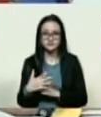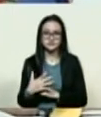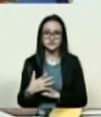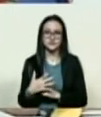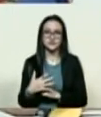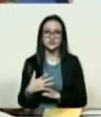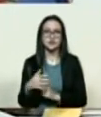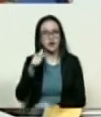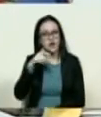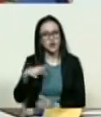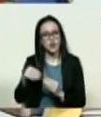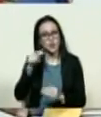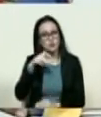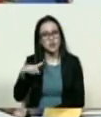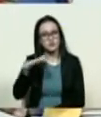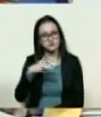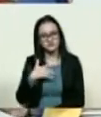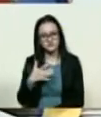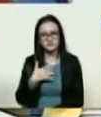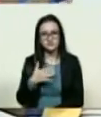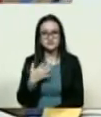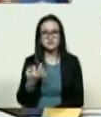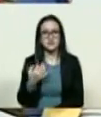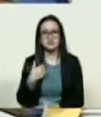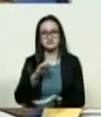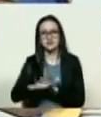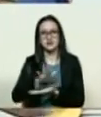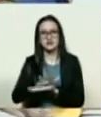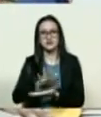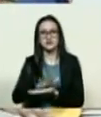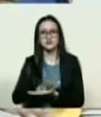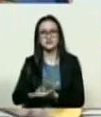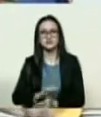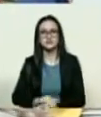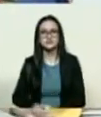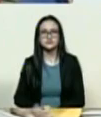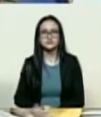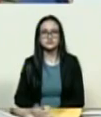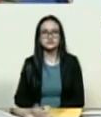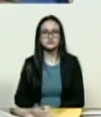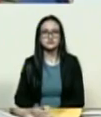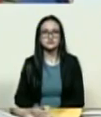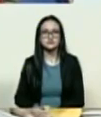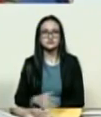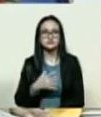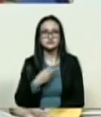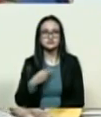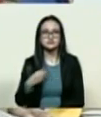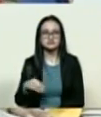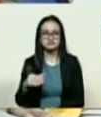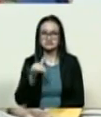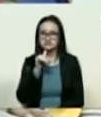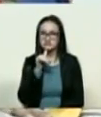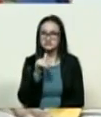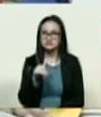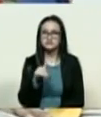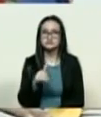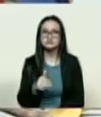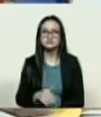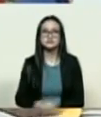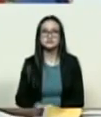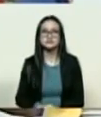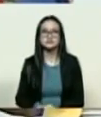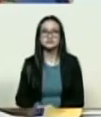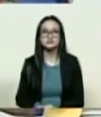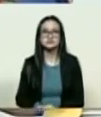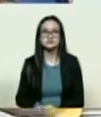todo a esos pueblos. Nosotros nos sentimos en verdad tranquilos en ese sentido, muy tranquilos. El presidente anunció que iría, pero es una dinámica, pues creo que eso es